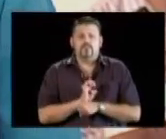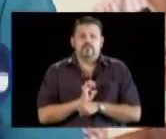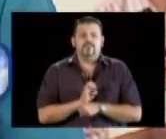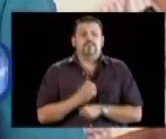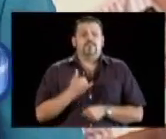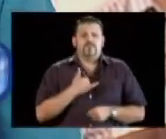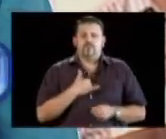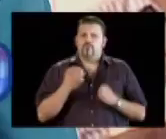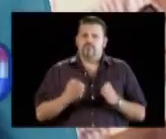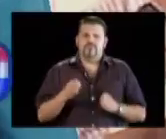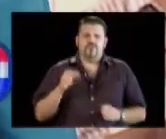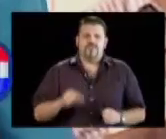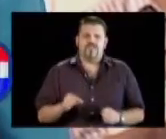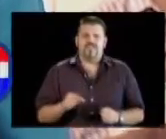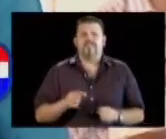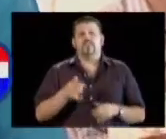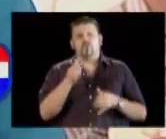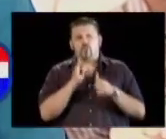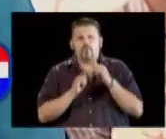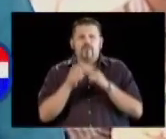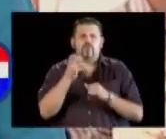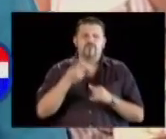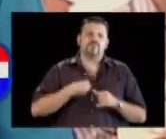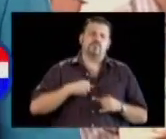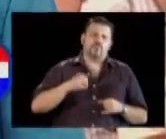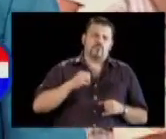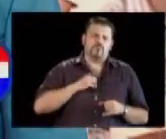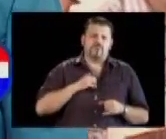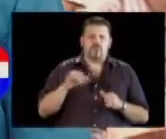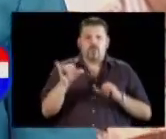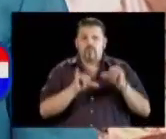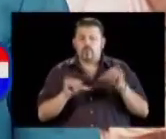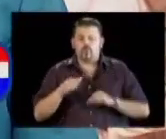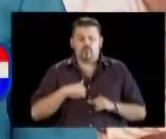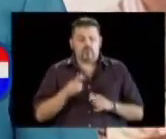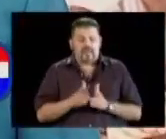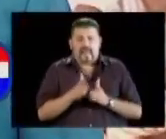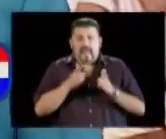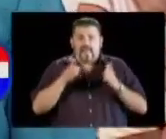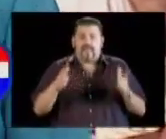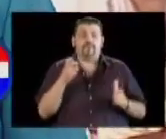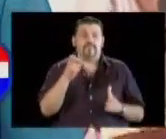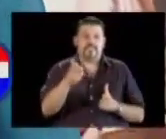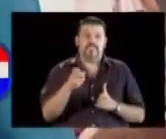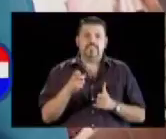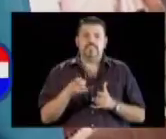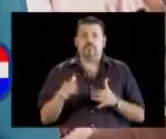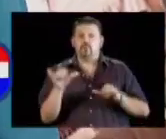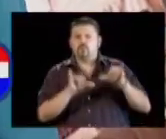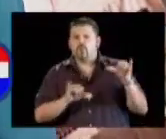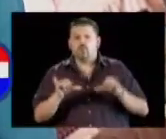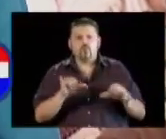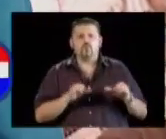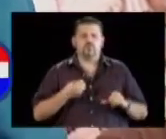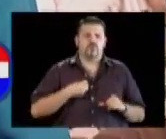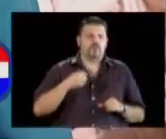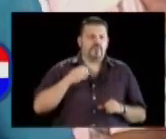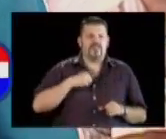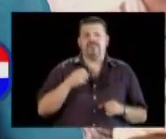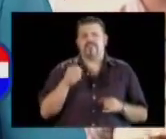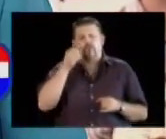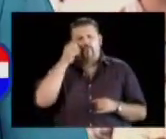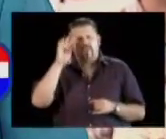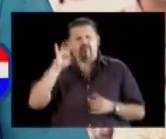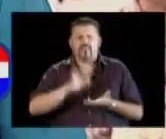Yo estoy aquí tomando productos, soy una gran consumidora de los productos de OmniLife. Los empecé a tomar gracias